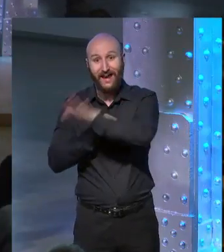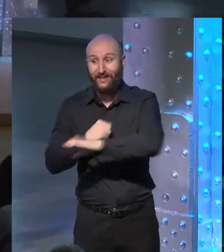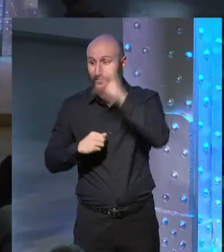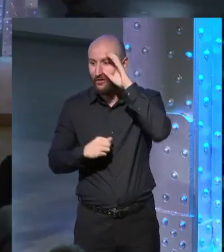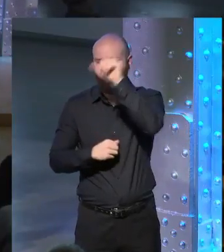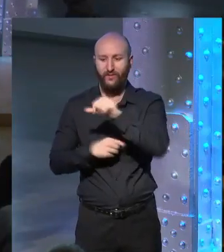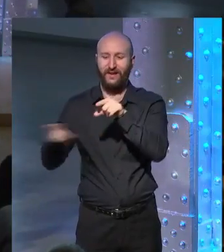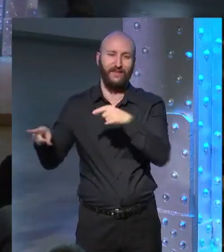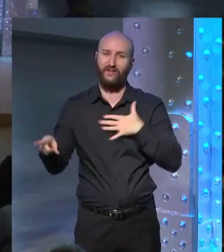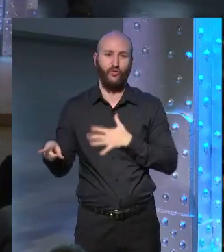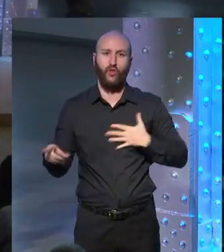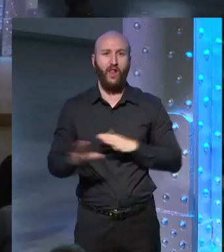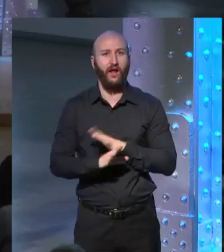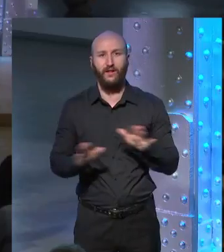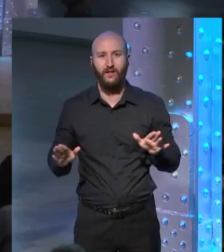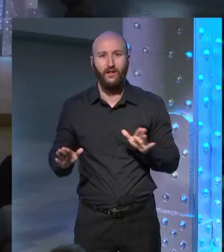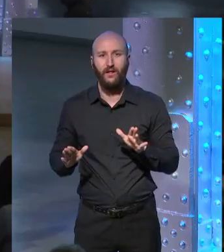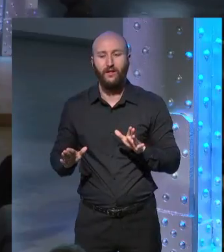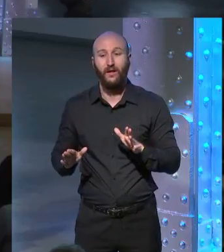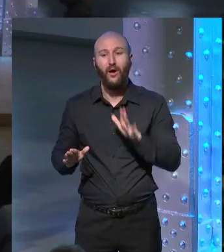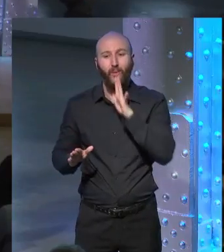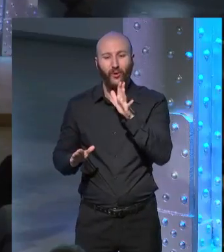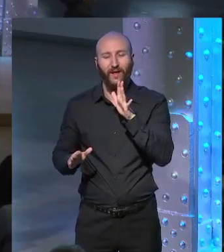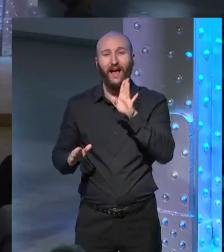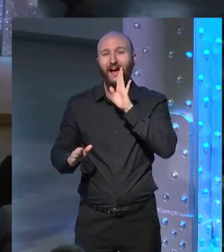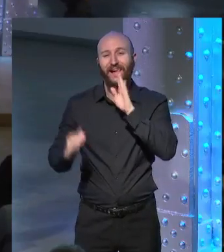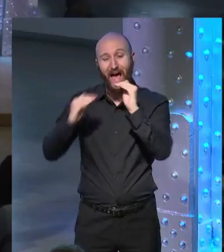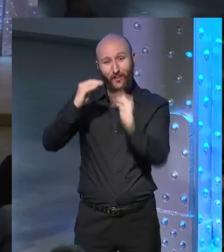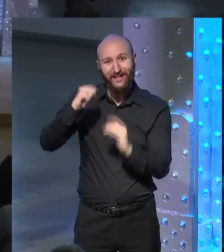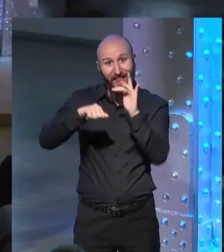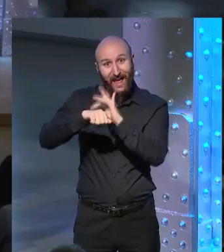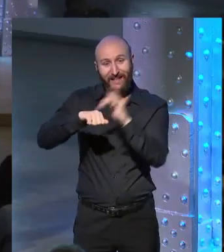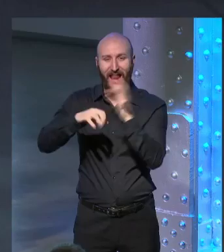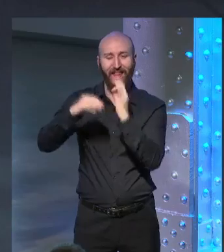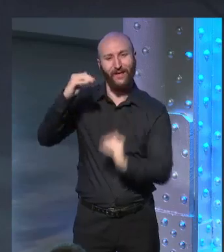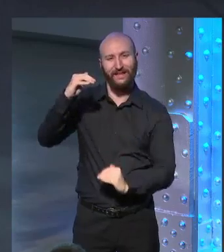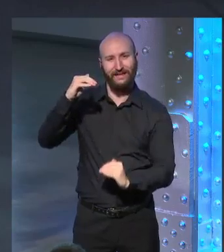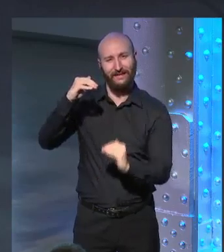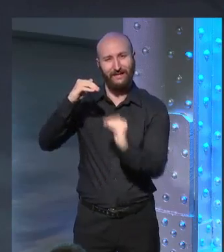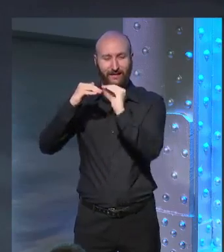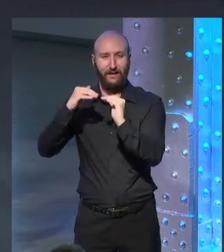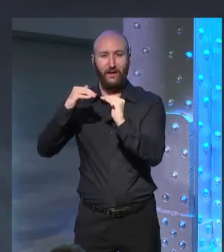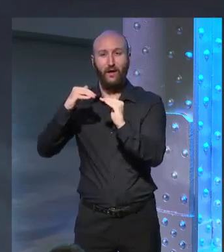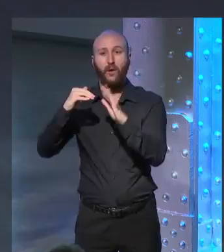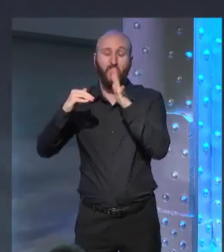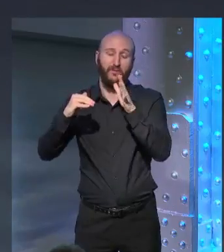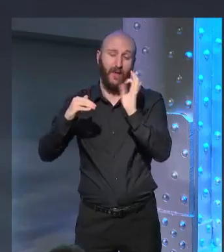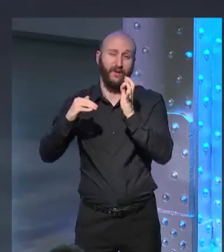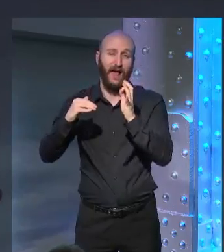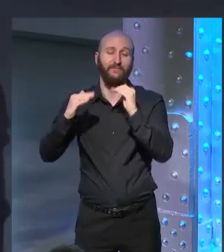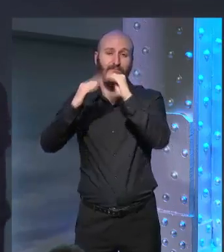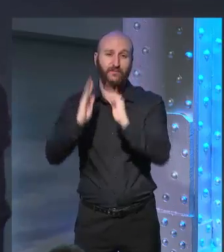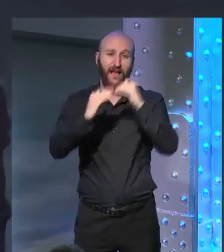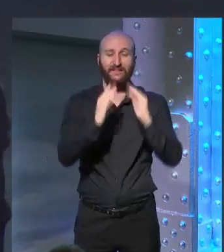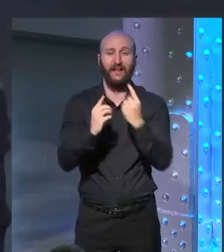¿no? Porque, bueno, efectivamente, como decíamos, hay que coser esa brecha digital que a veces nos separa, en cada casa será de una forma, habrá que coser más o